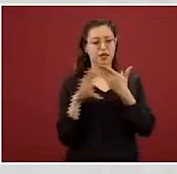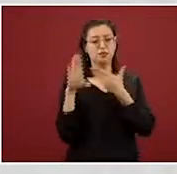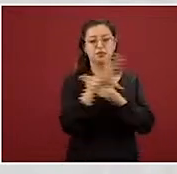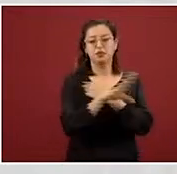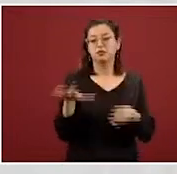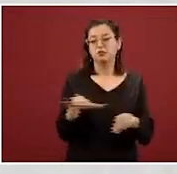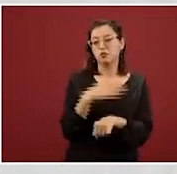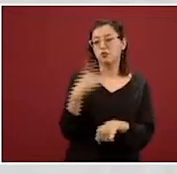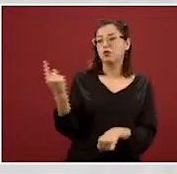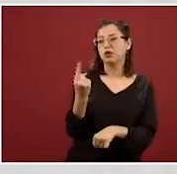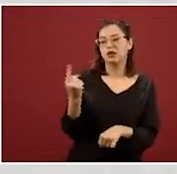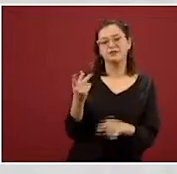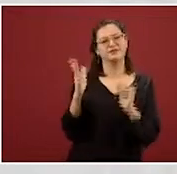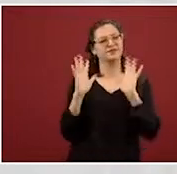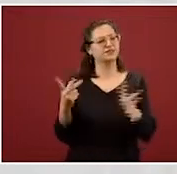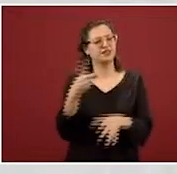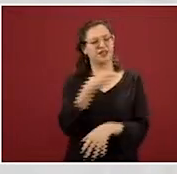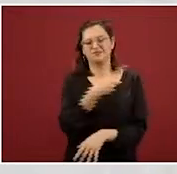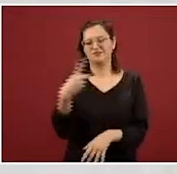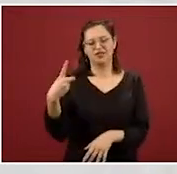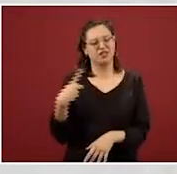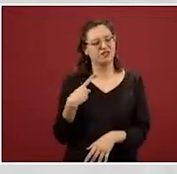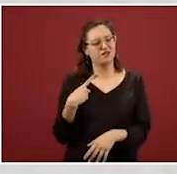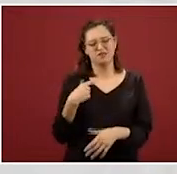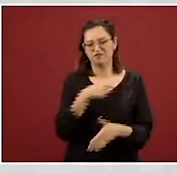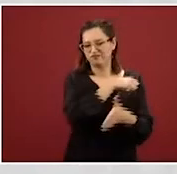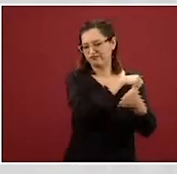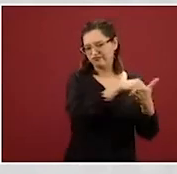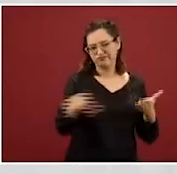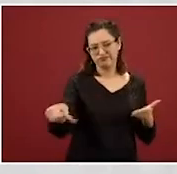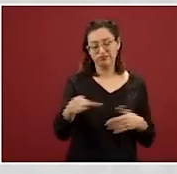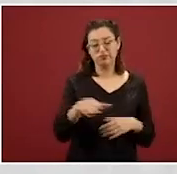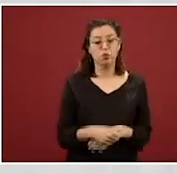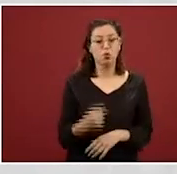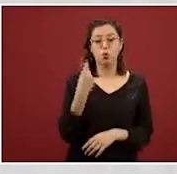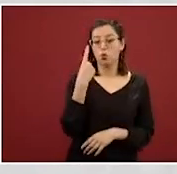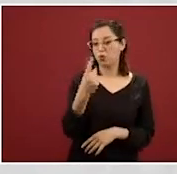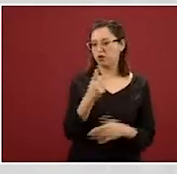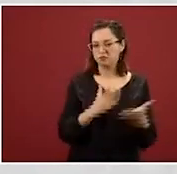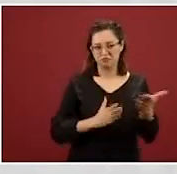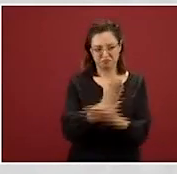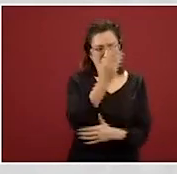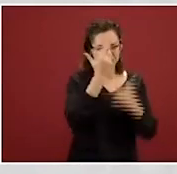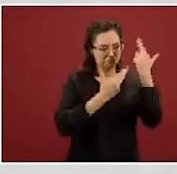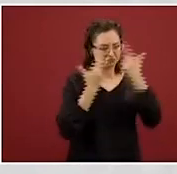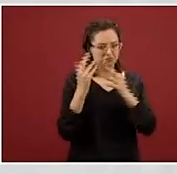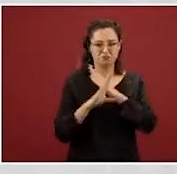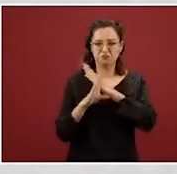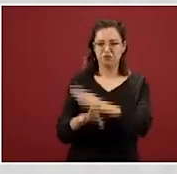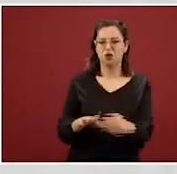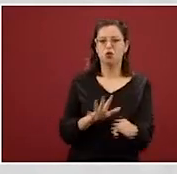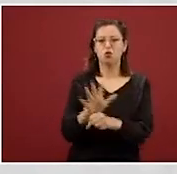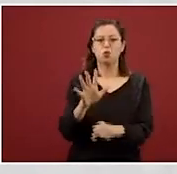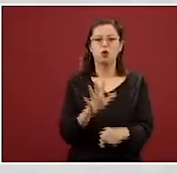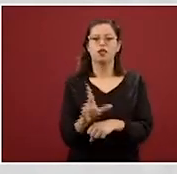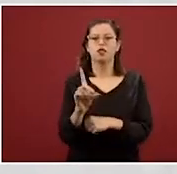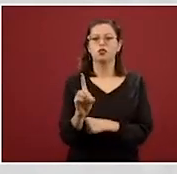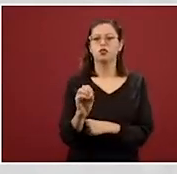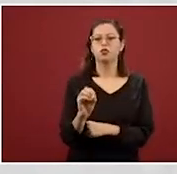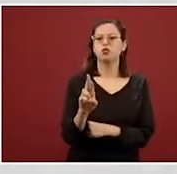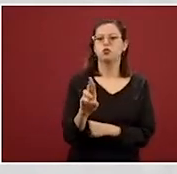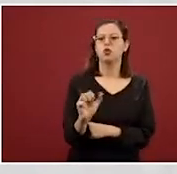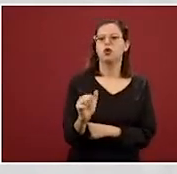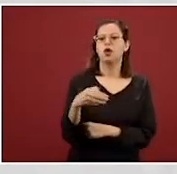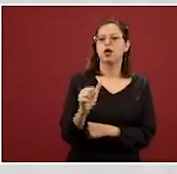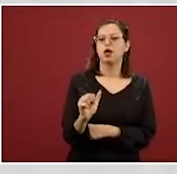estar inmovilizadas sus bombas. Y la que no se dejó verificar es Estación de Servicio Doramar en